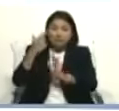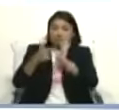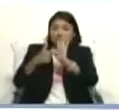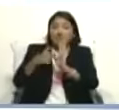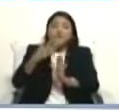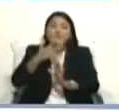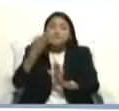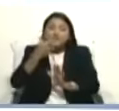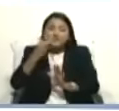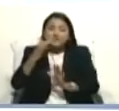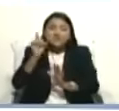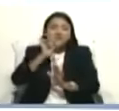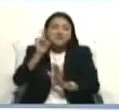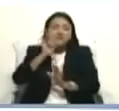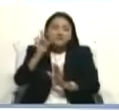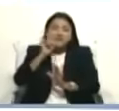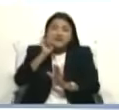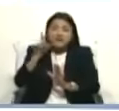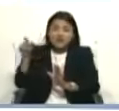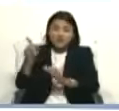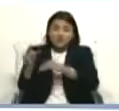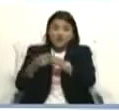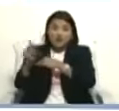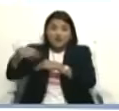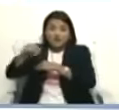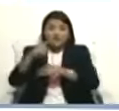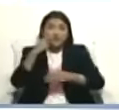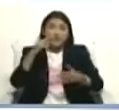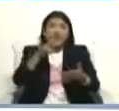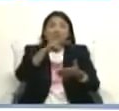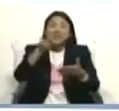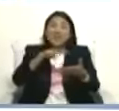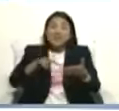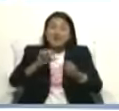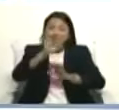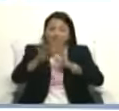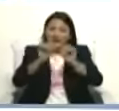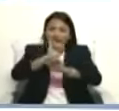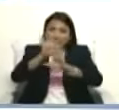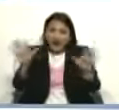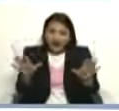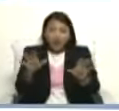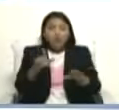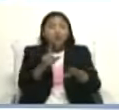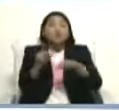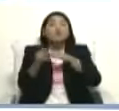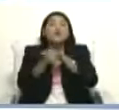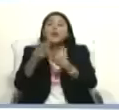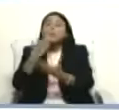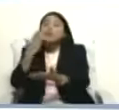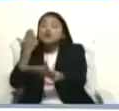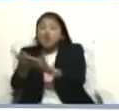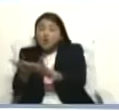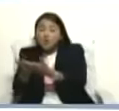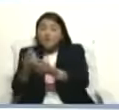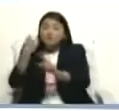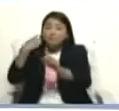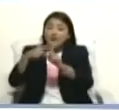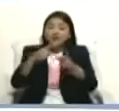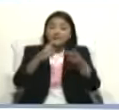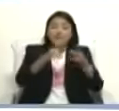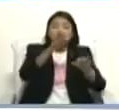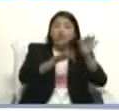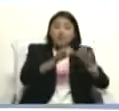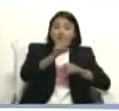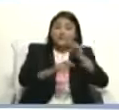hacerle el circo a Guyana y leérselo textual. Lo que ellos pidieron y lo que la Corte el día de